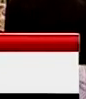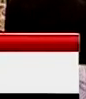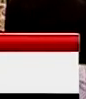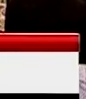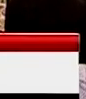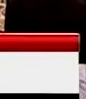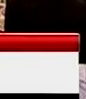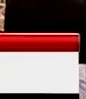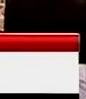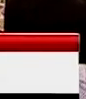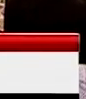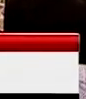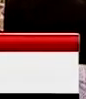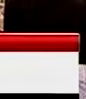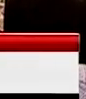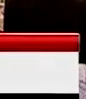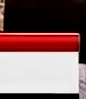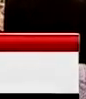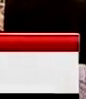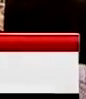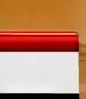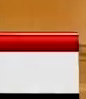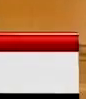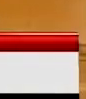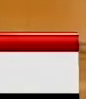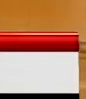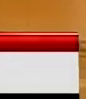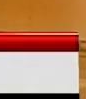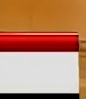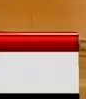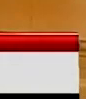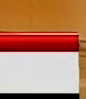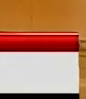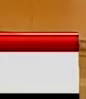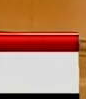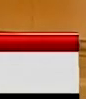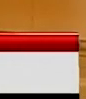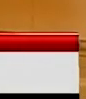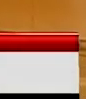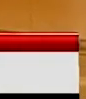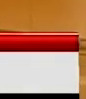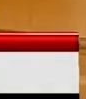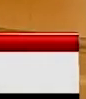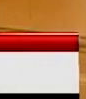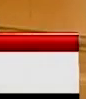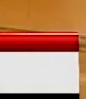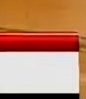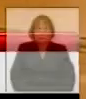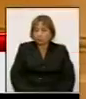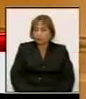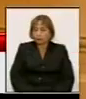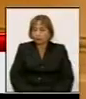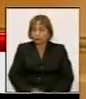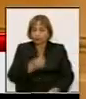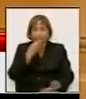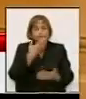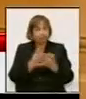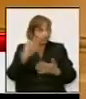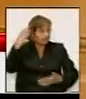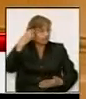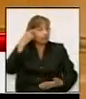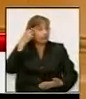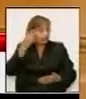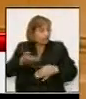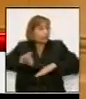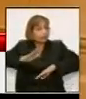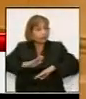respecto del ingeniero Inchausti siempre ha sido la de un gran profesional, un extraordinario político, pero sobre